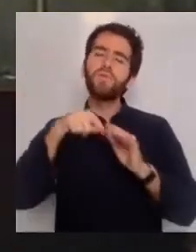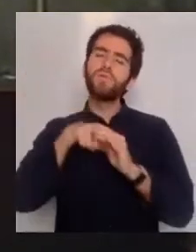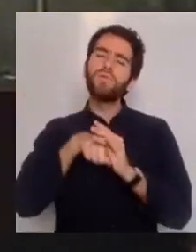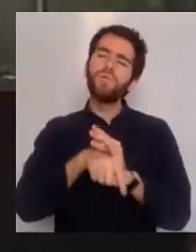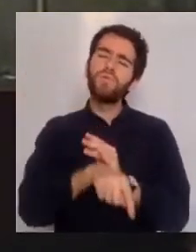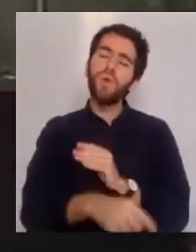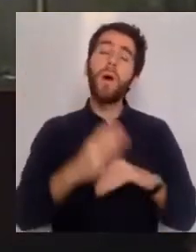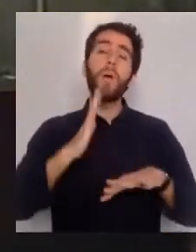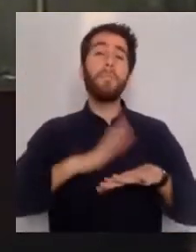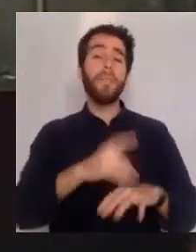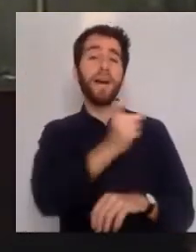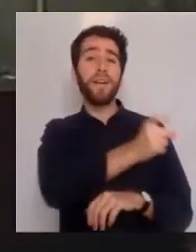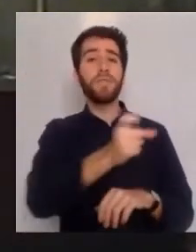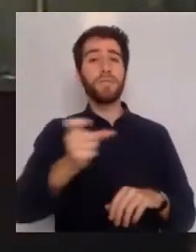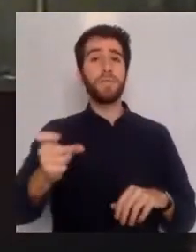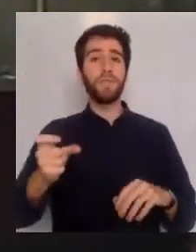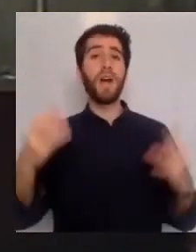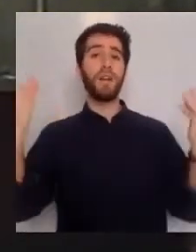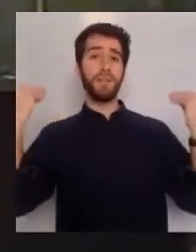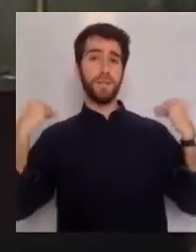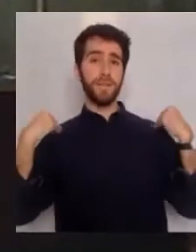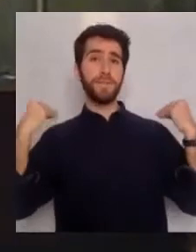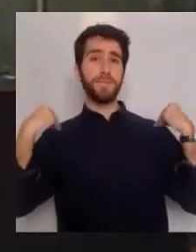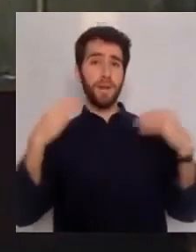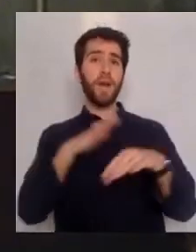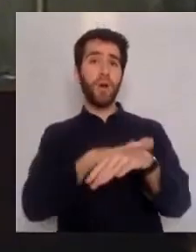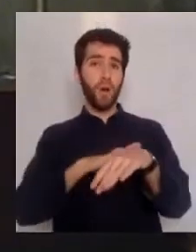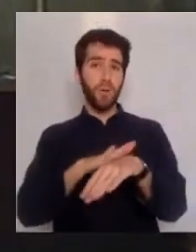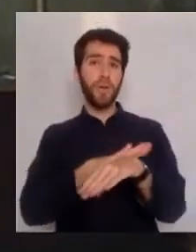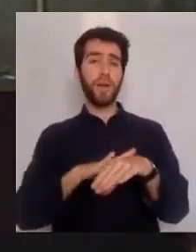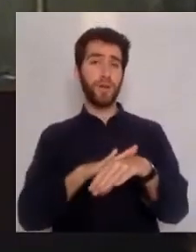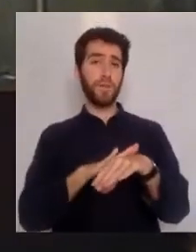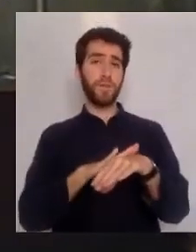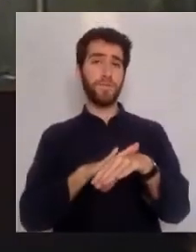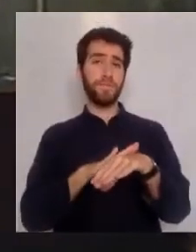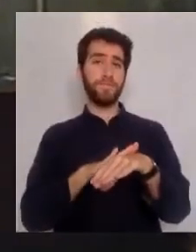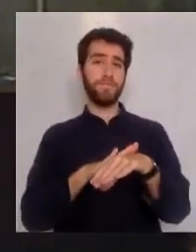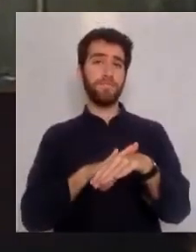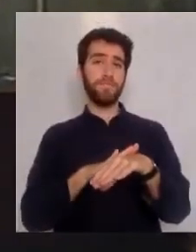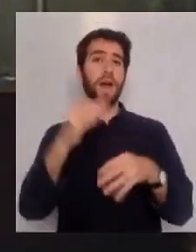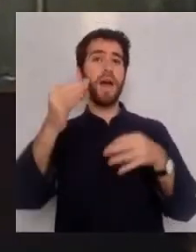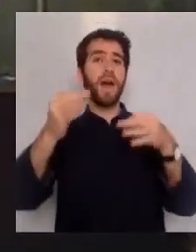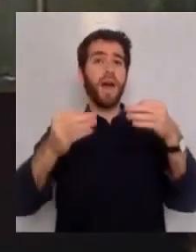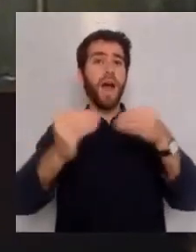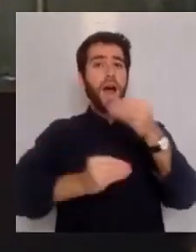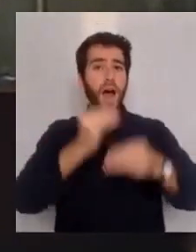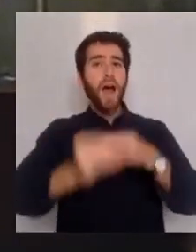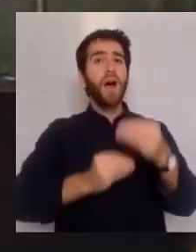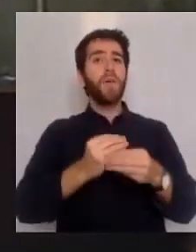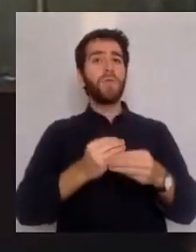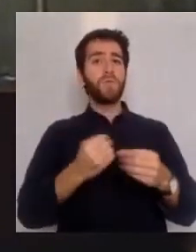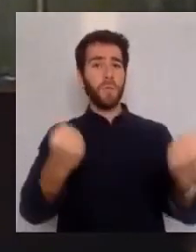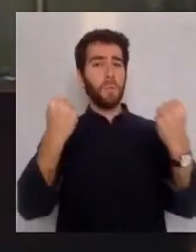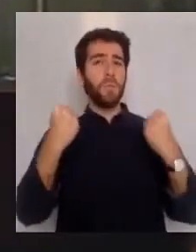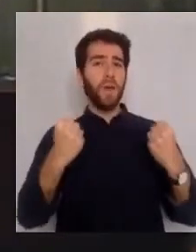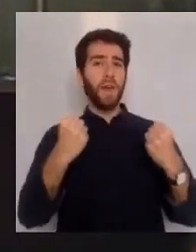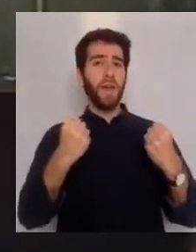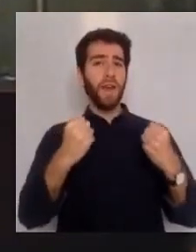para que los que ocupamos cargos de responsabilidad ejerzamos el poder buscando siempre el bien